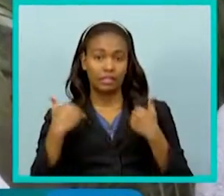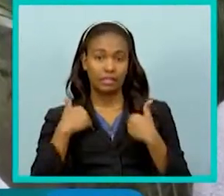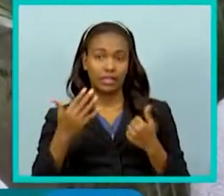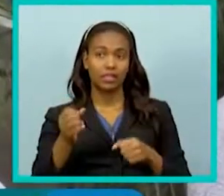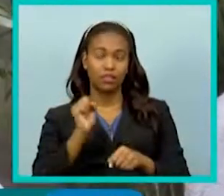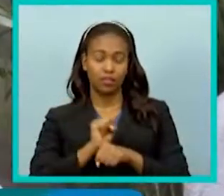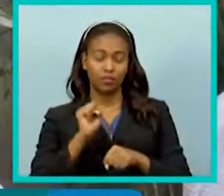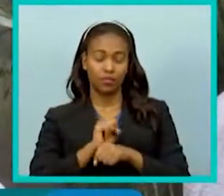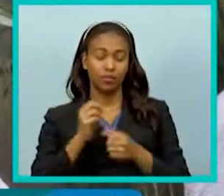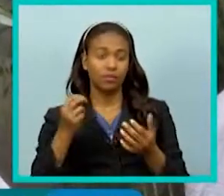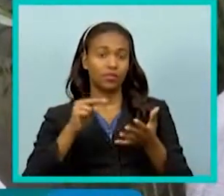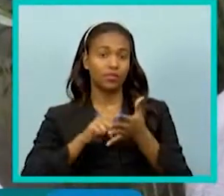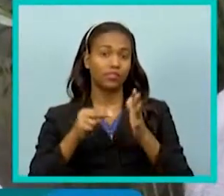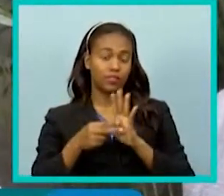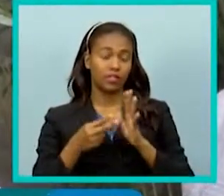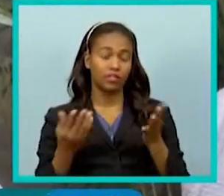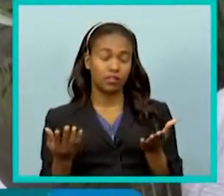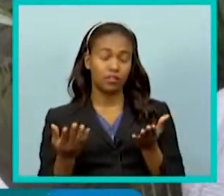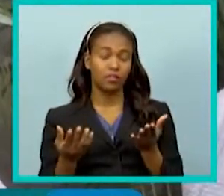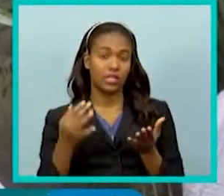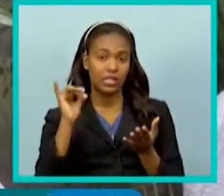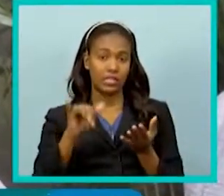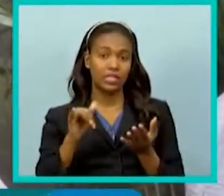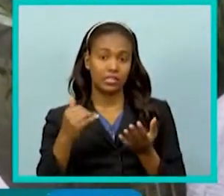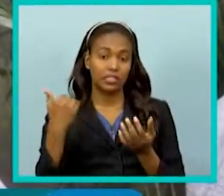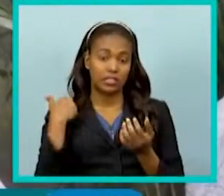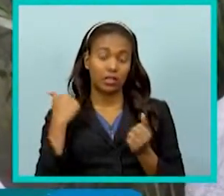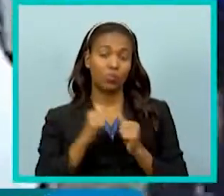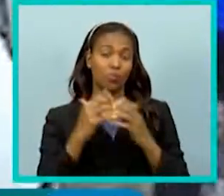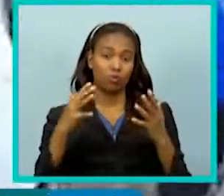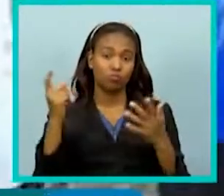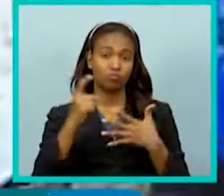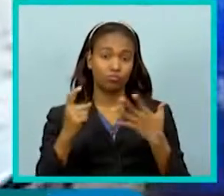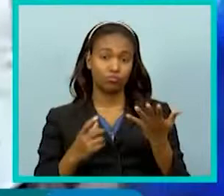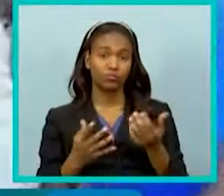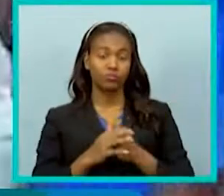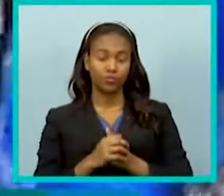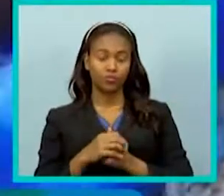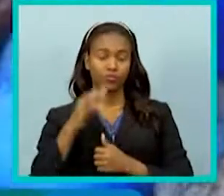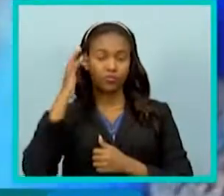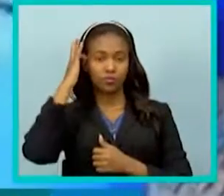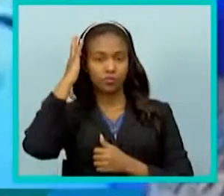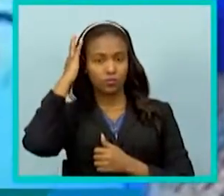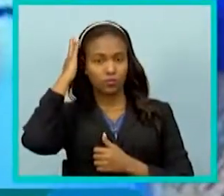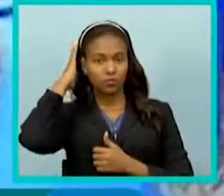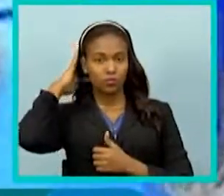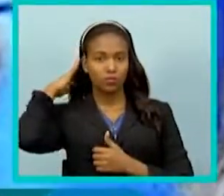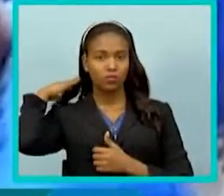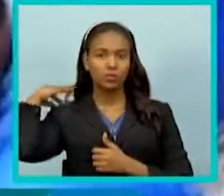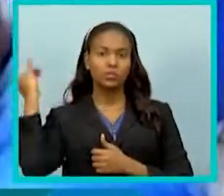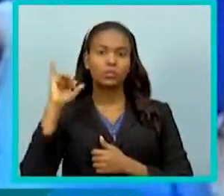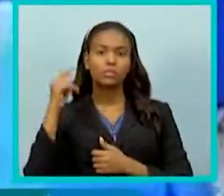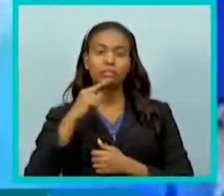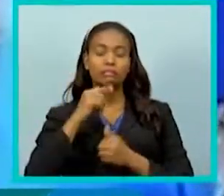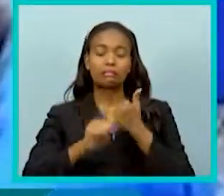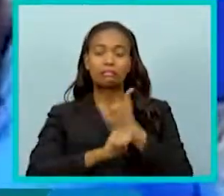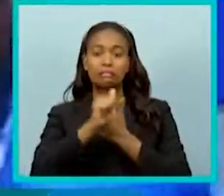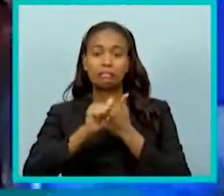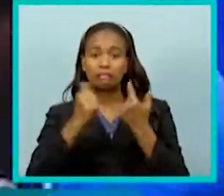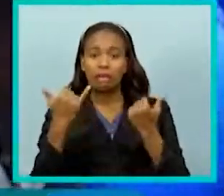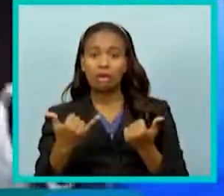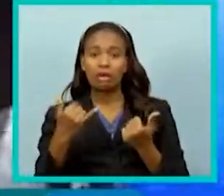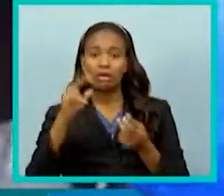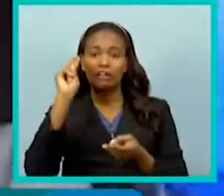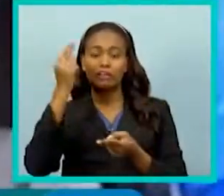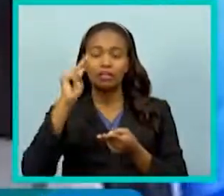Entonces es un cuello botellar lo que se ha formado Así mismo aseguró que la delincuencia ha obligado al sector